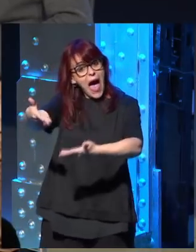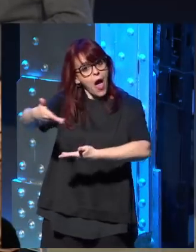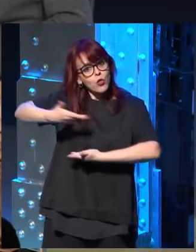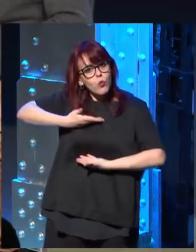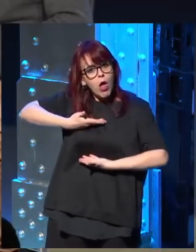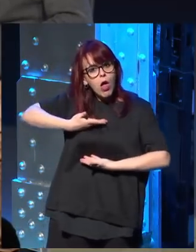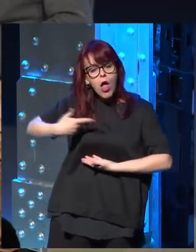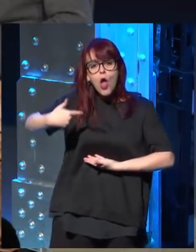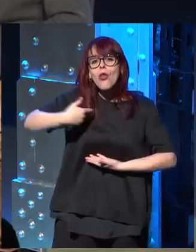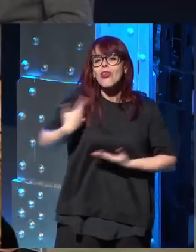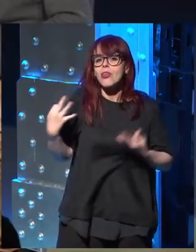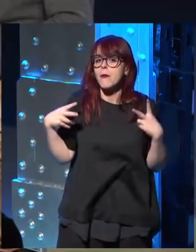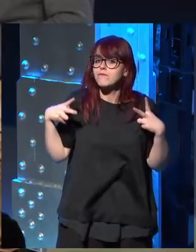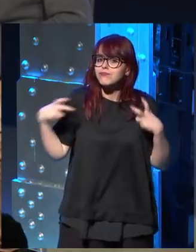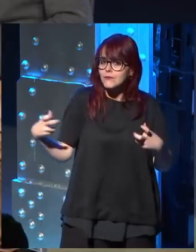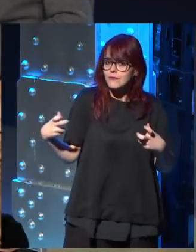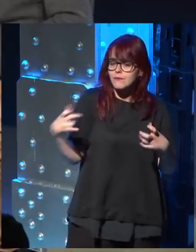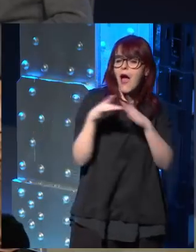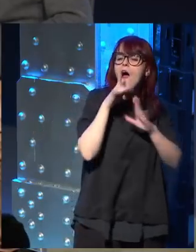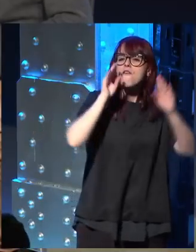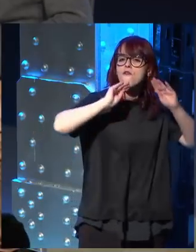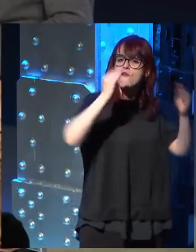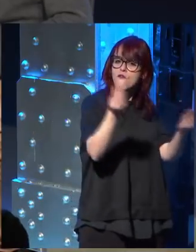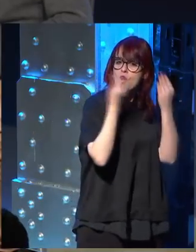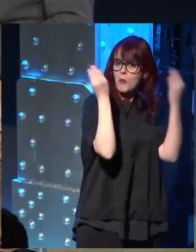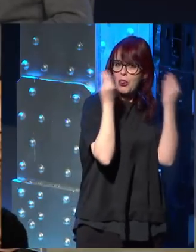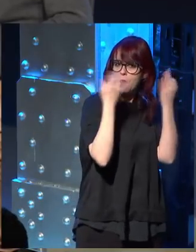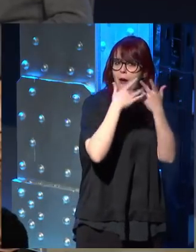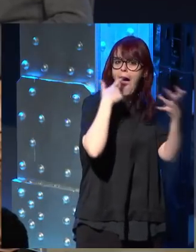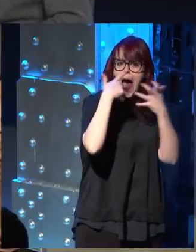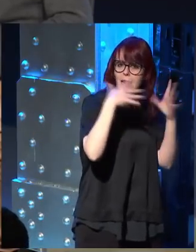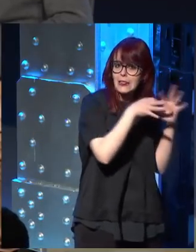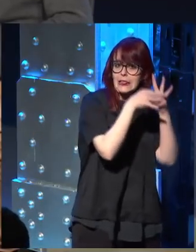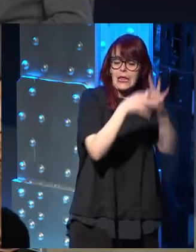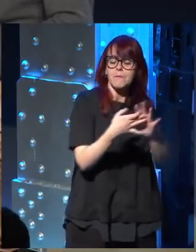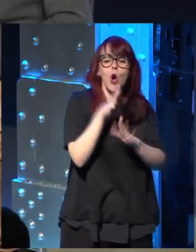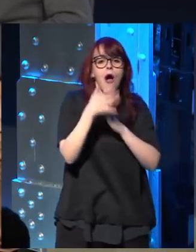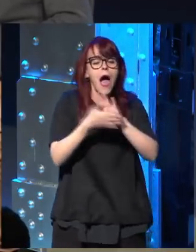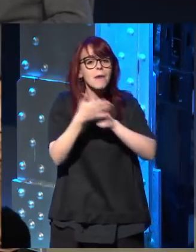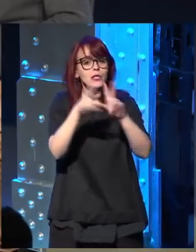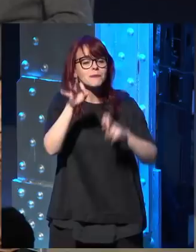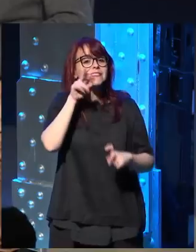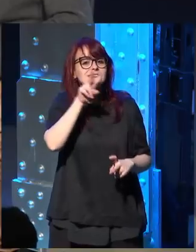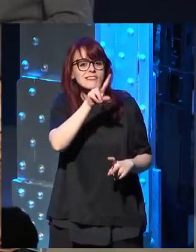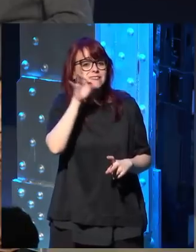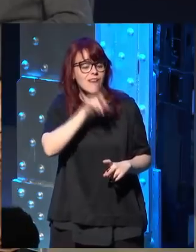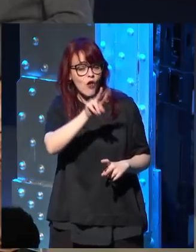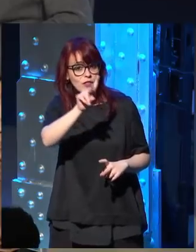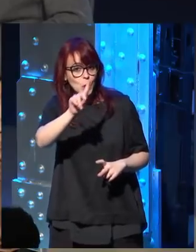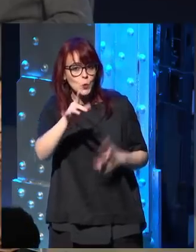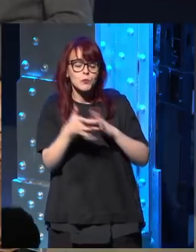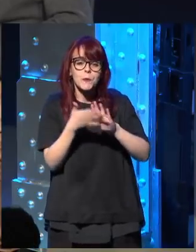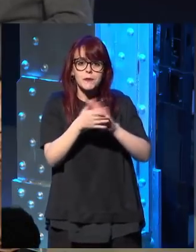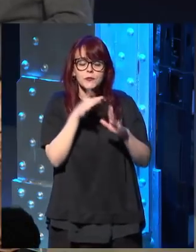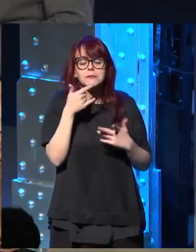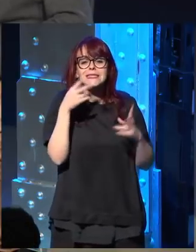Entonces, yo creo que hemos hablado de muchas cosas del siglo XXI, hay cosas que no